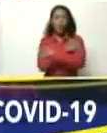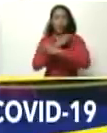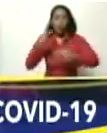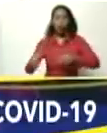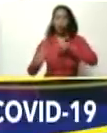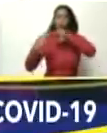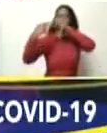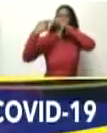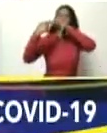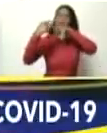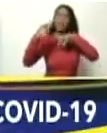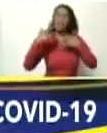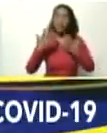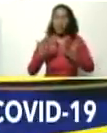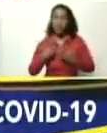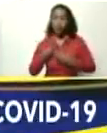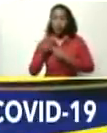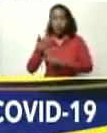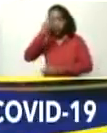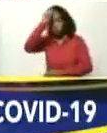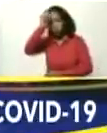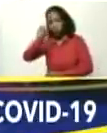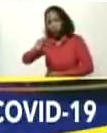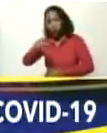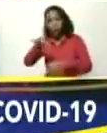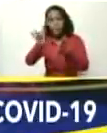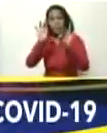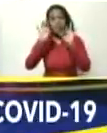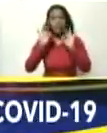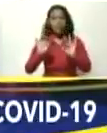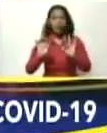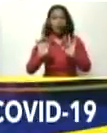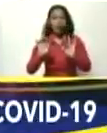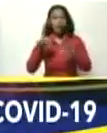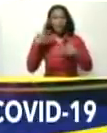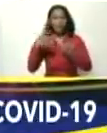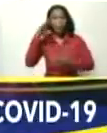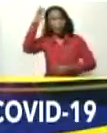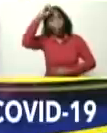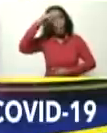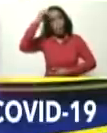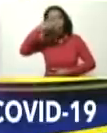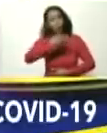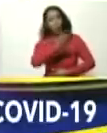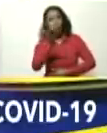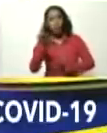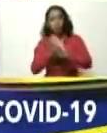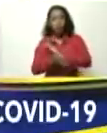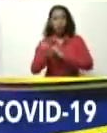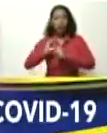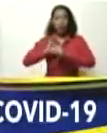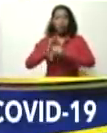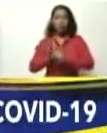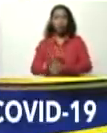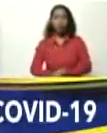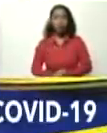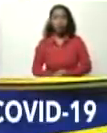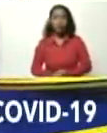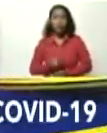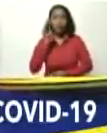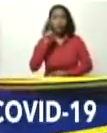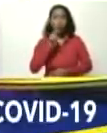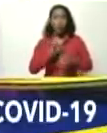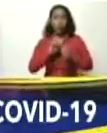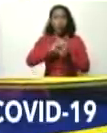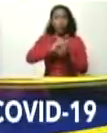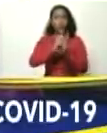ojos y le di un reconocimiento especial. ¿Qué opinan ustedes del coronavirus, de su